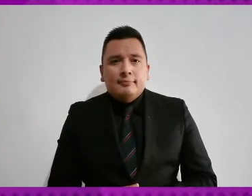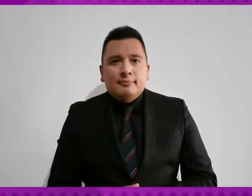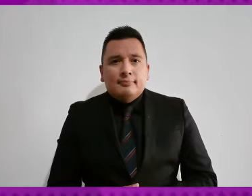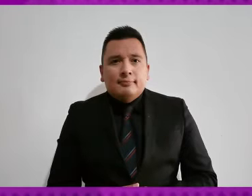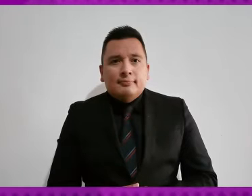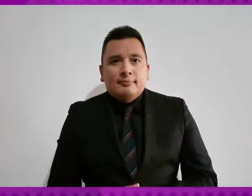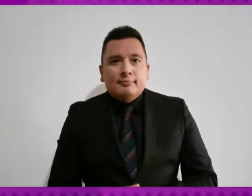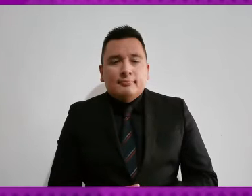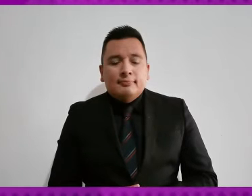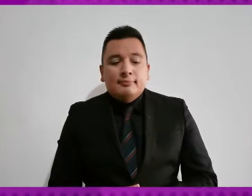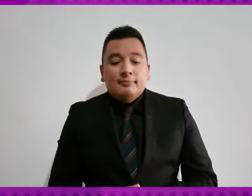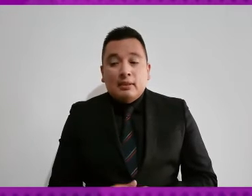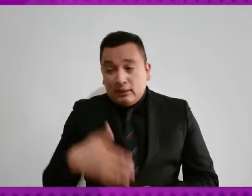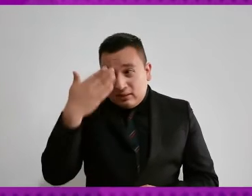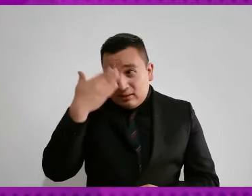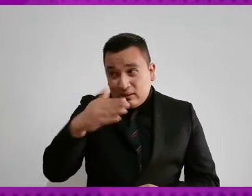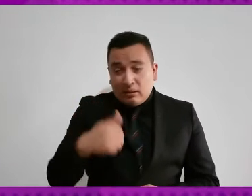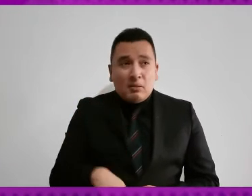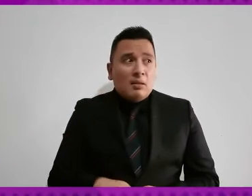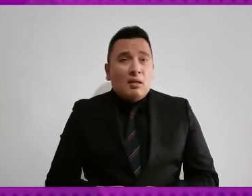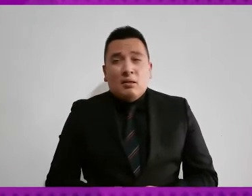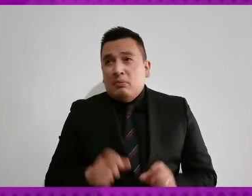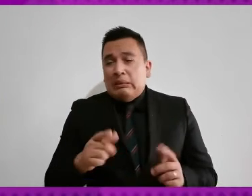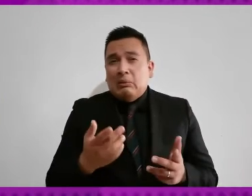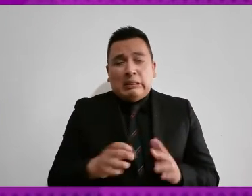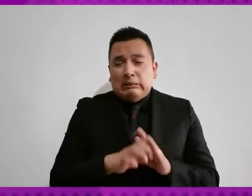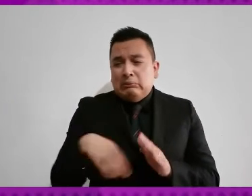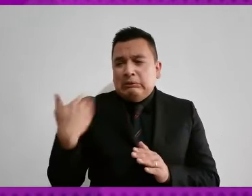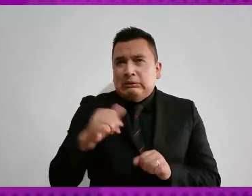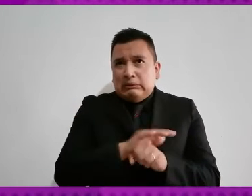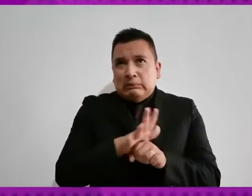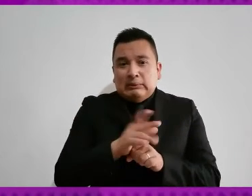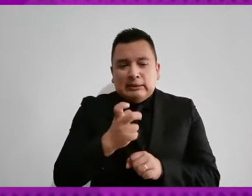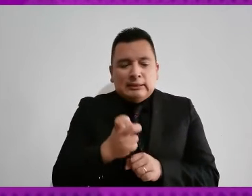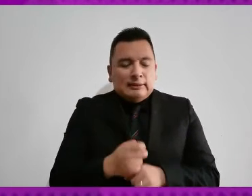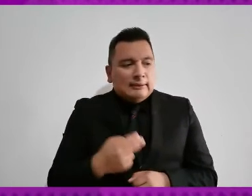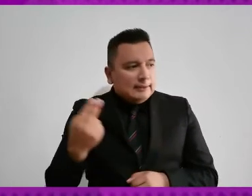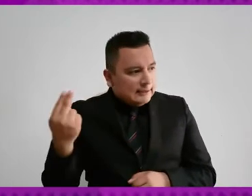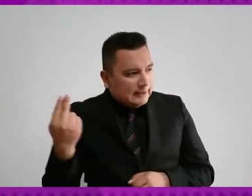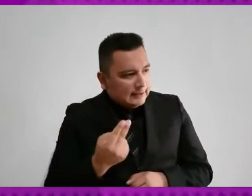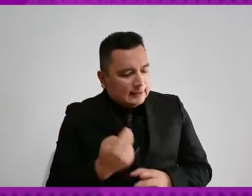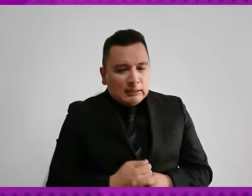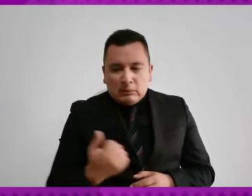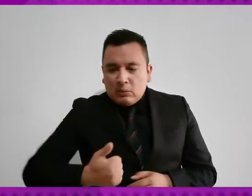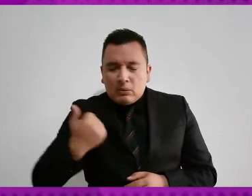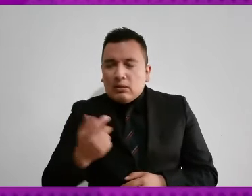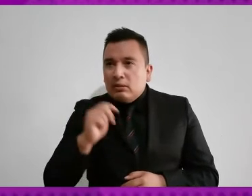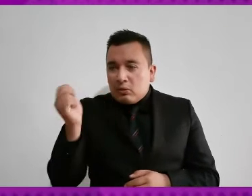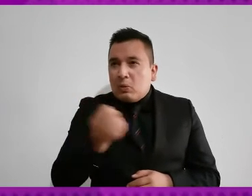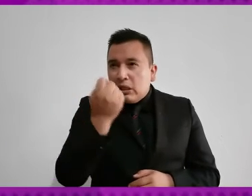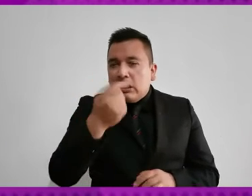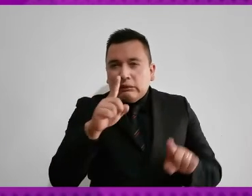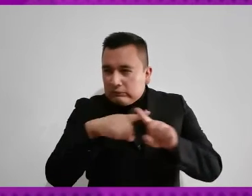Hemos comentado que la pandemia nos ha empujado a utilizar más los medios electrónicos, los medios